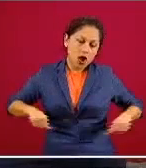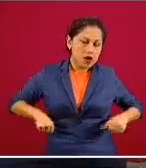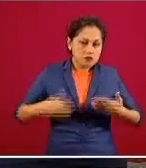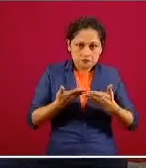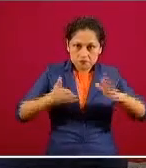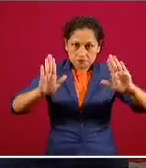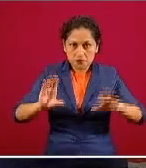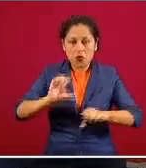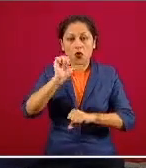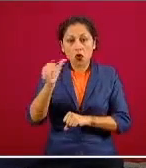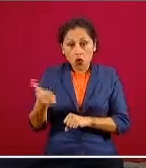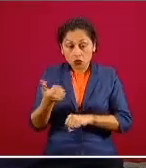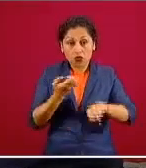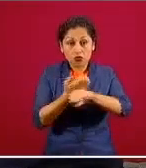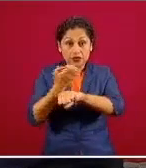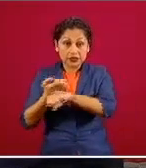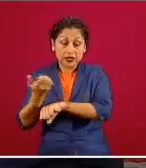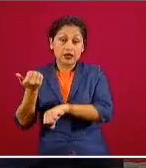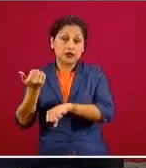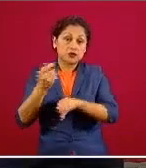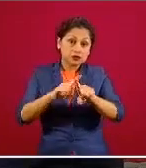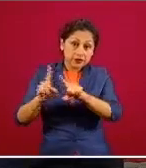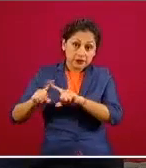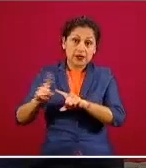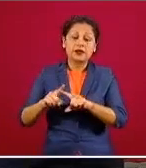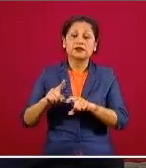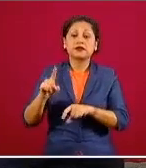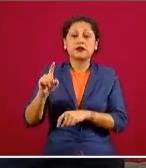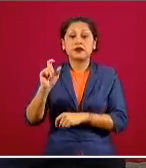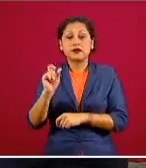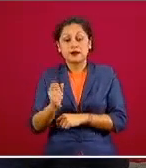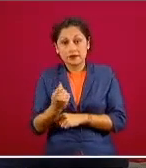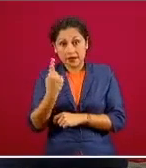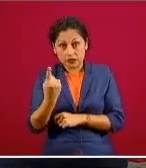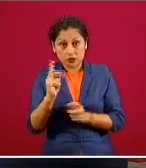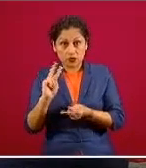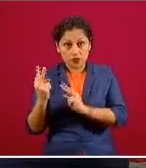de acuerdo a cómo se vaya teniendo éxito: 1021